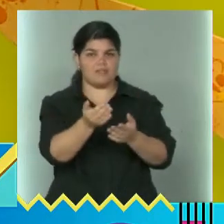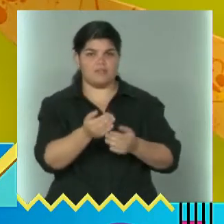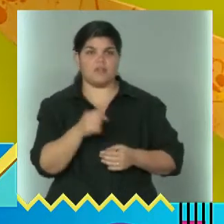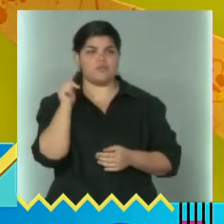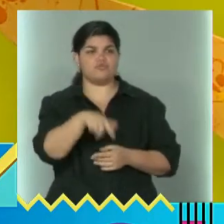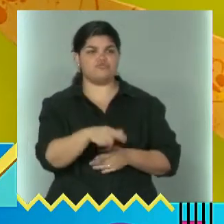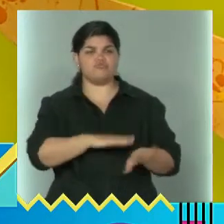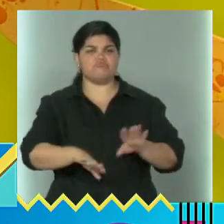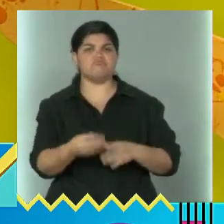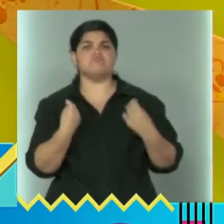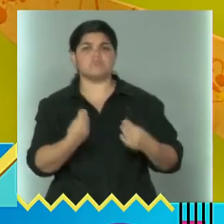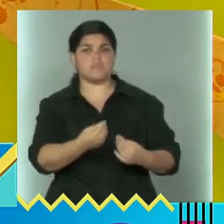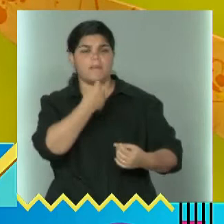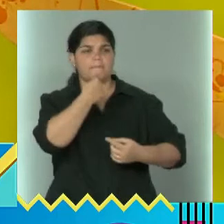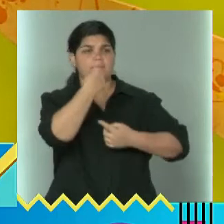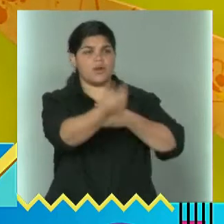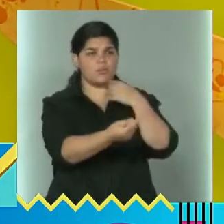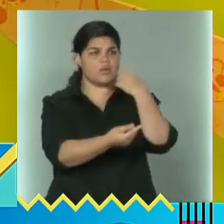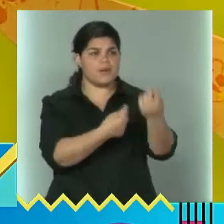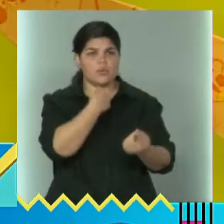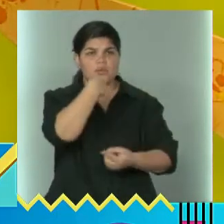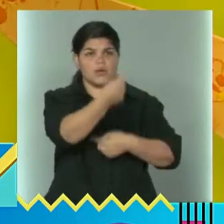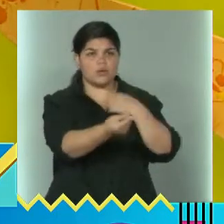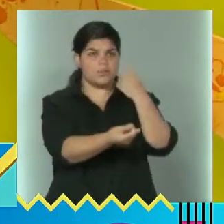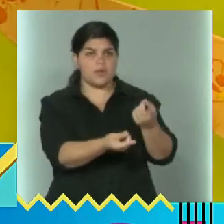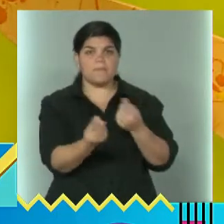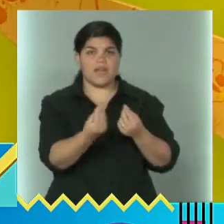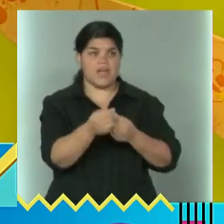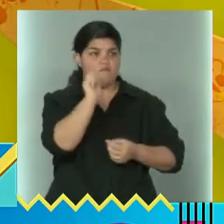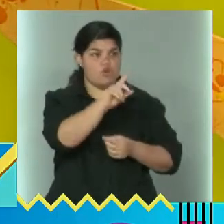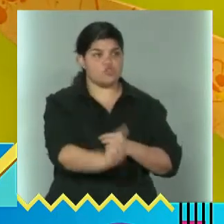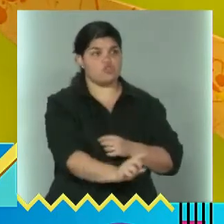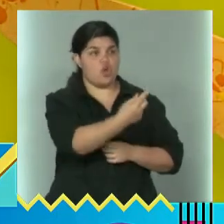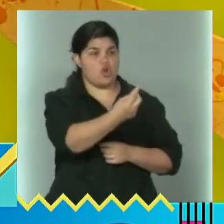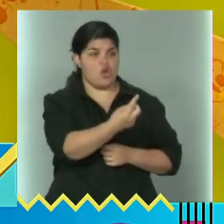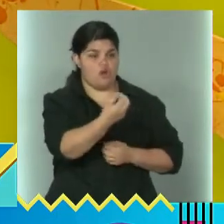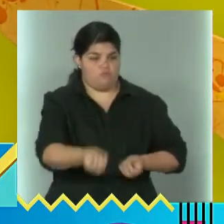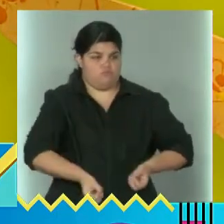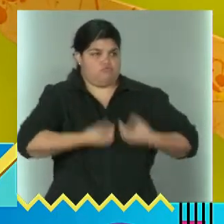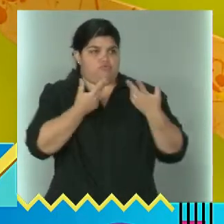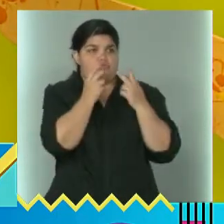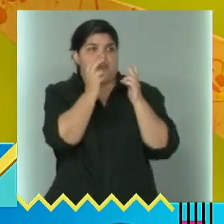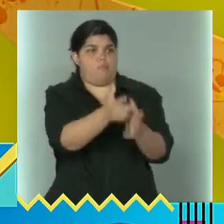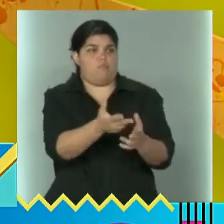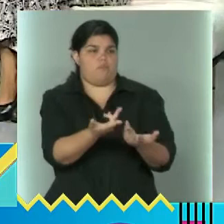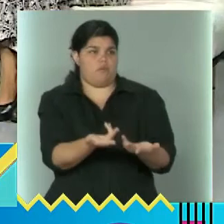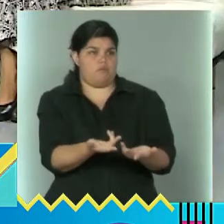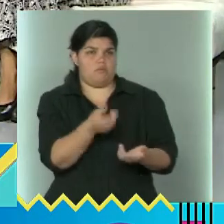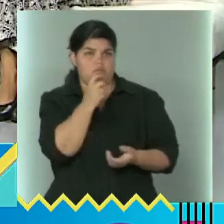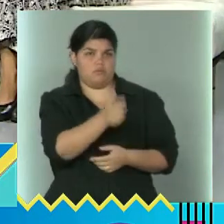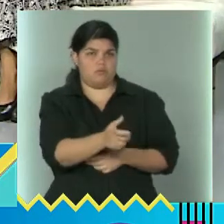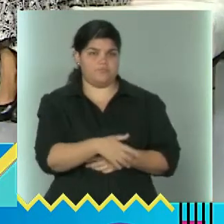voy a hacer es hacerte preguntas para que vos puedas hacer emerger de dentro tuyo lo que necesitas ver. Claro, y que cambies un poco